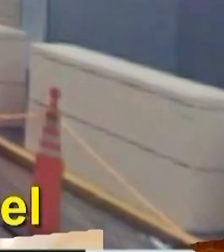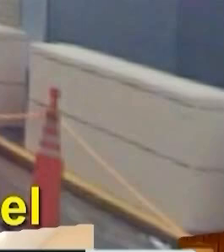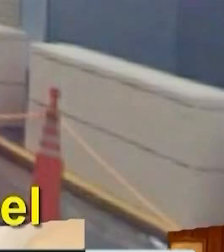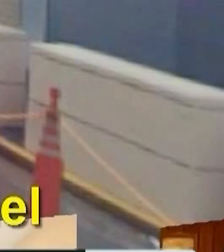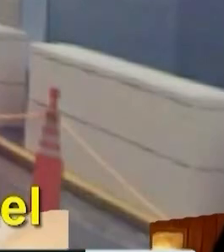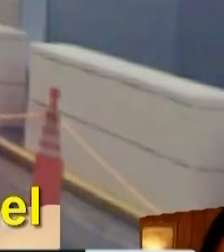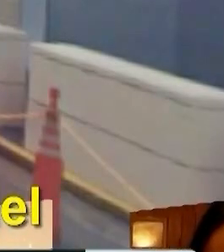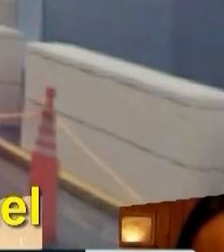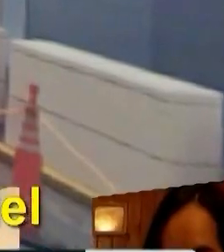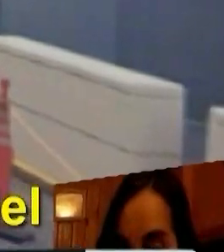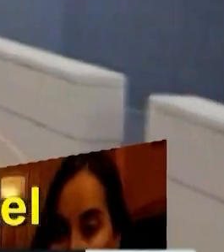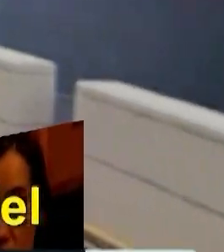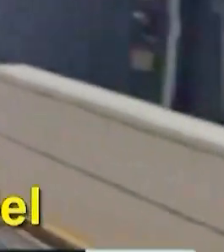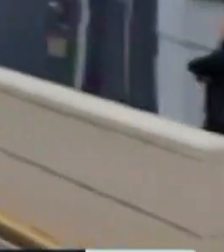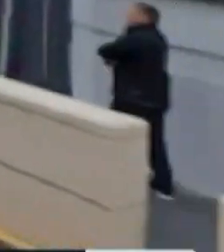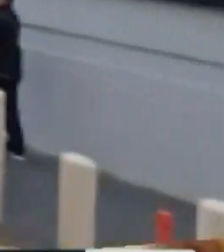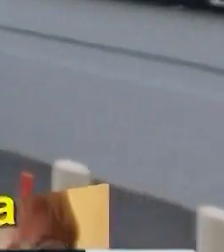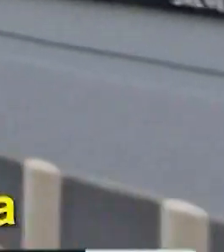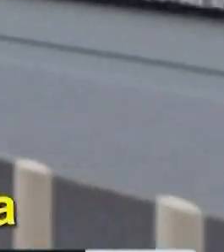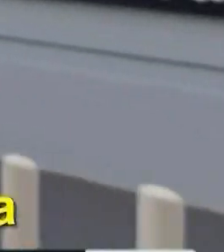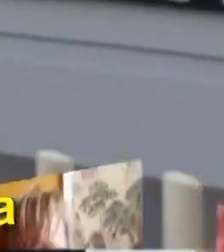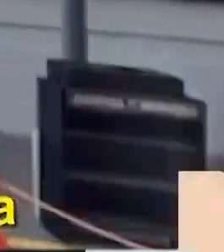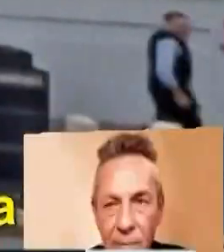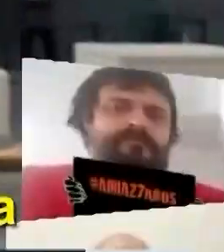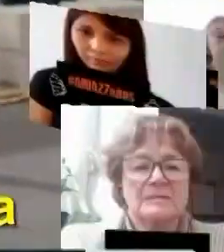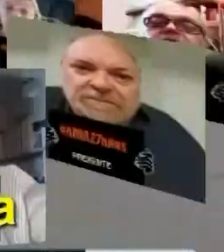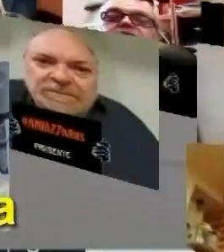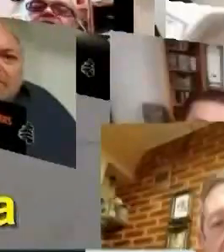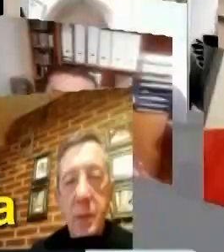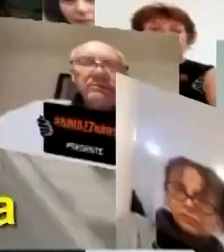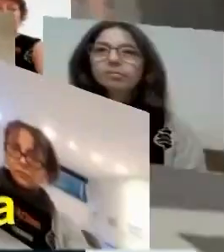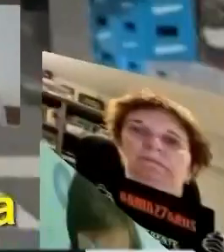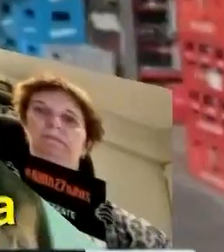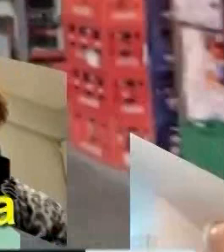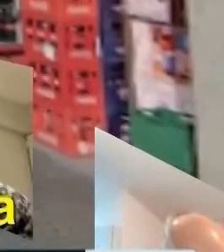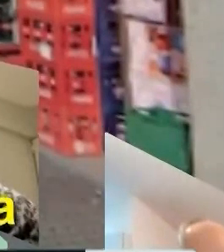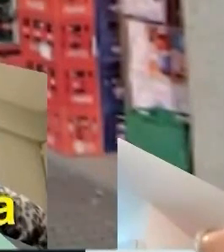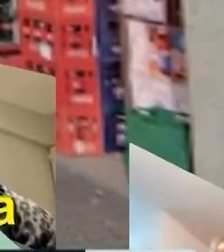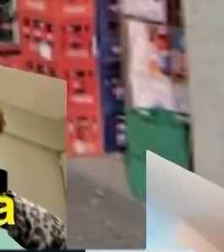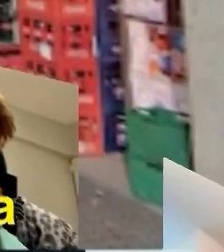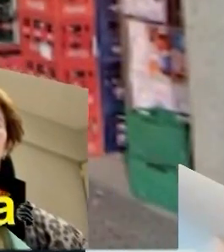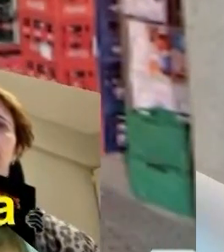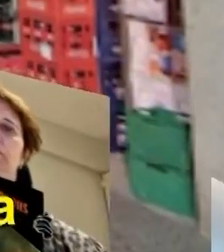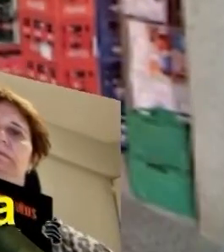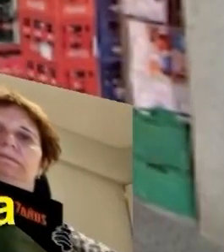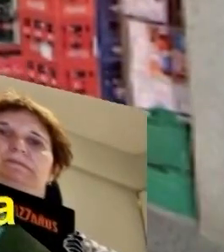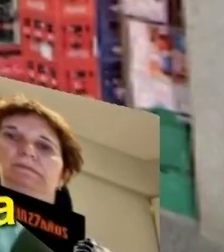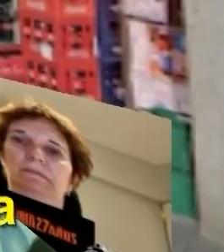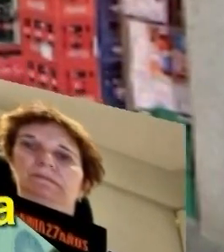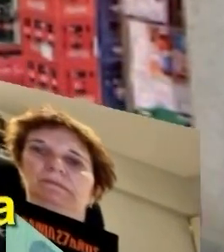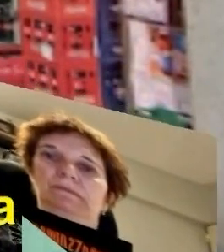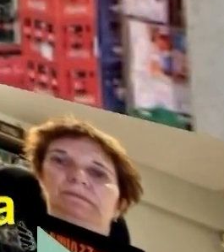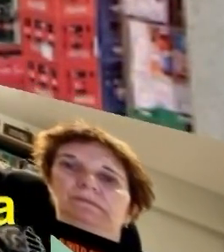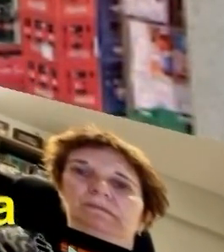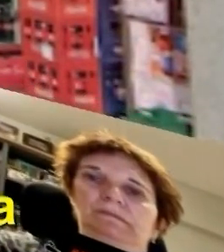del ejemplo de vida que nos daban día tras día. En este lugar, hace 27 años, nos arrancaron a nuestras